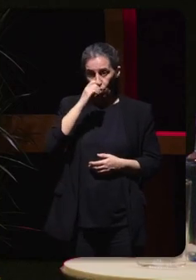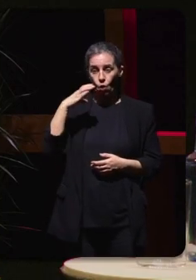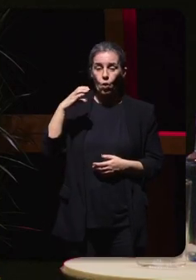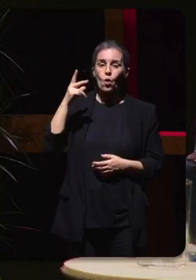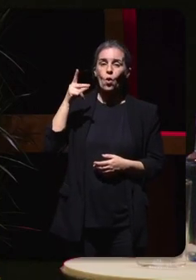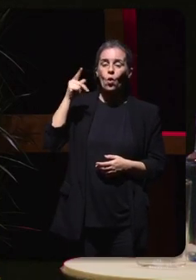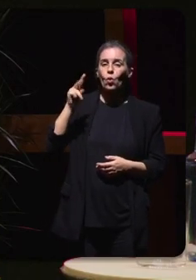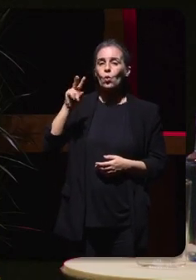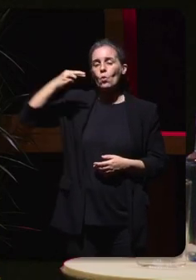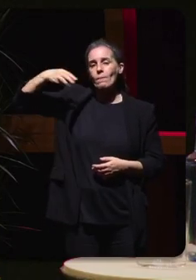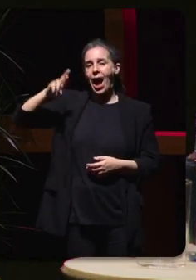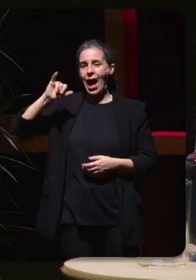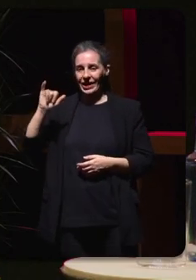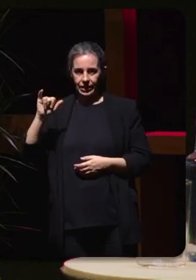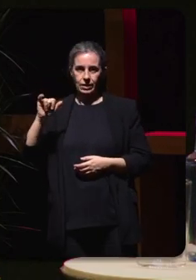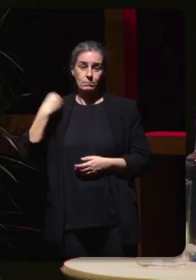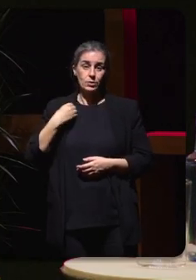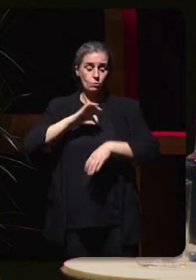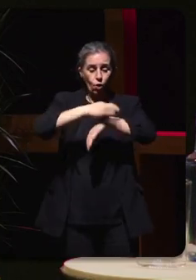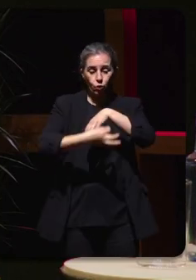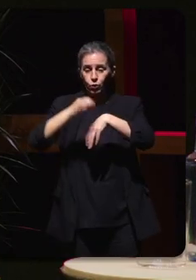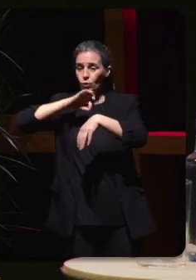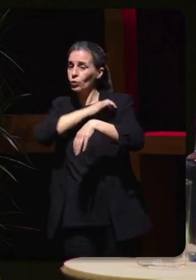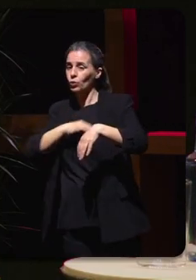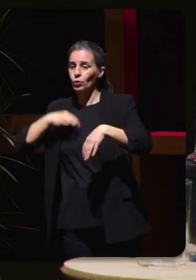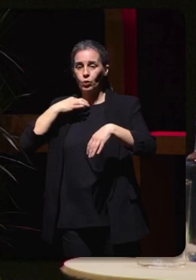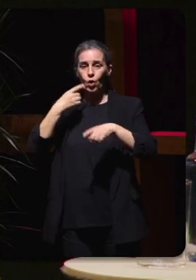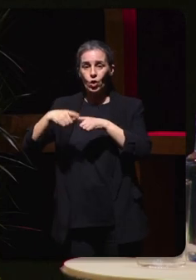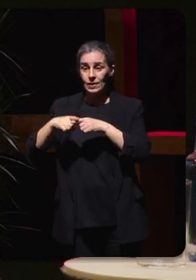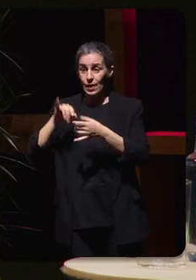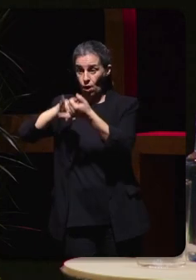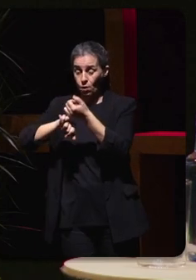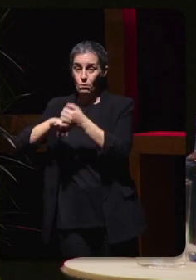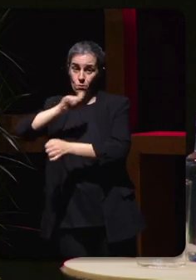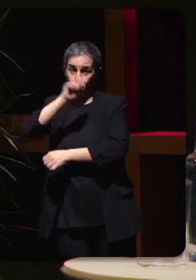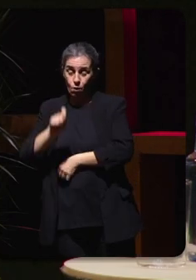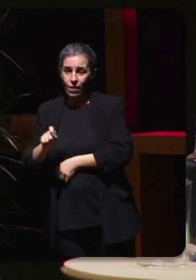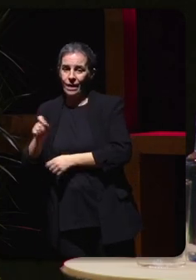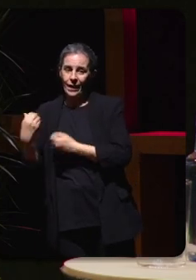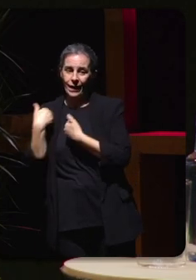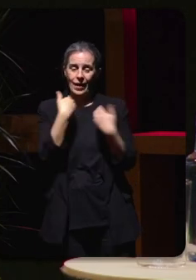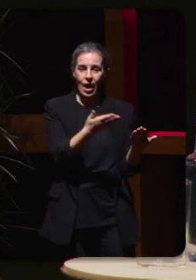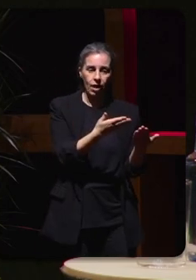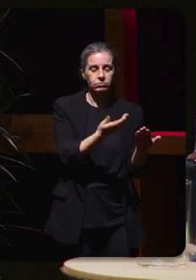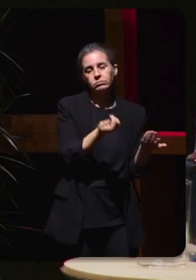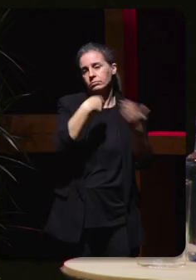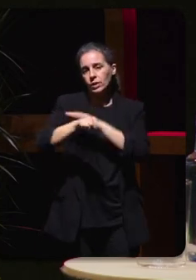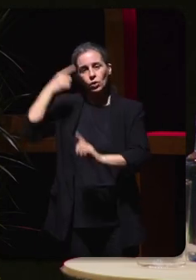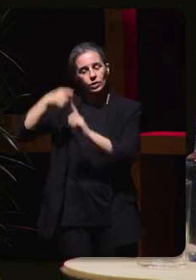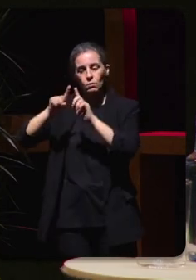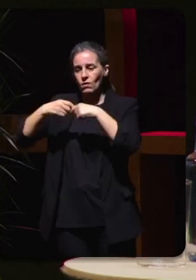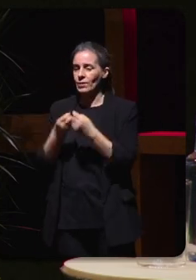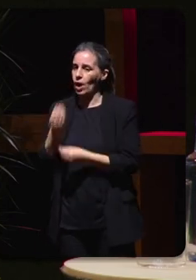vendía sus últimos abalorios nupciales para alimentar a su familia tras el tsunami de Sri Lanka, porque no